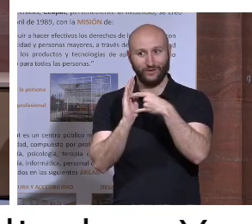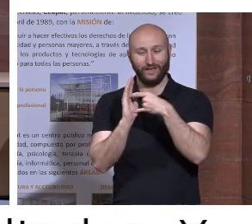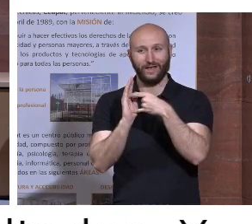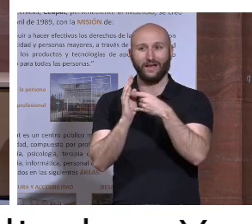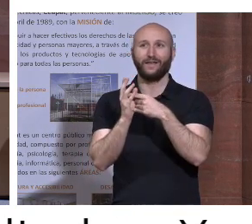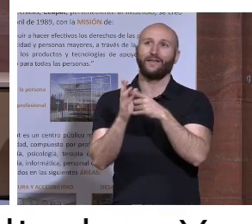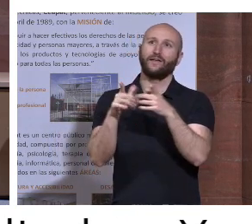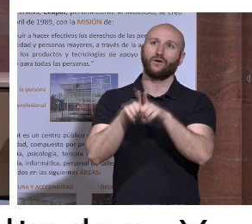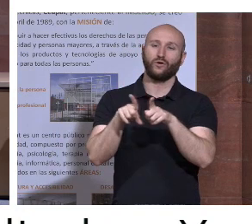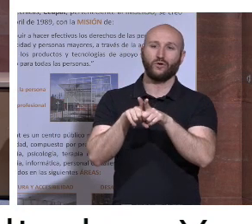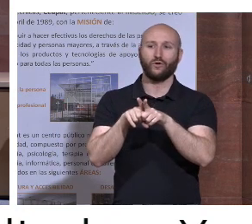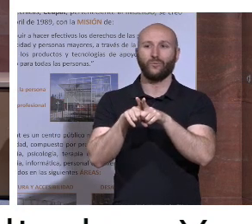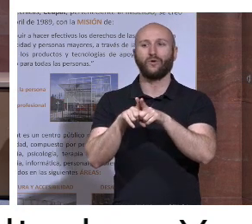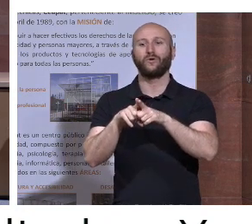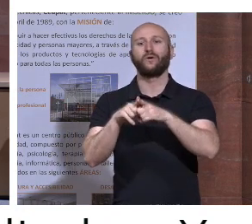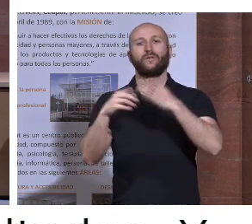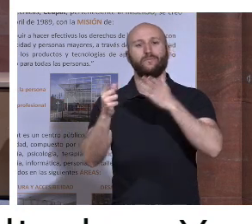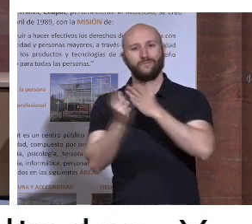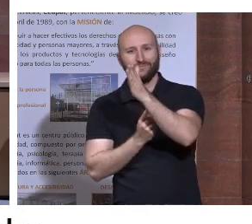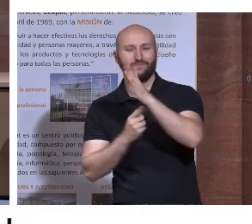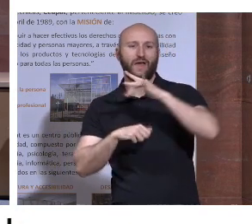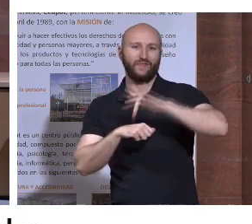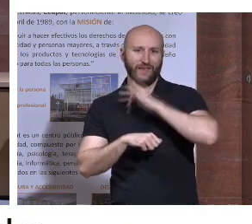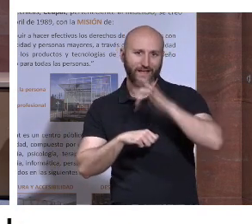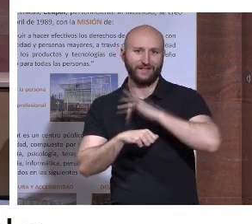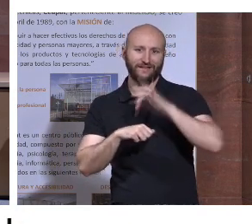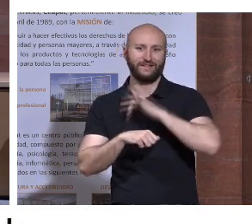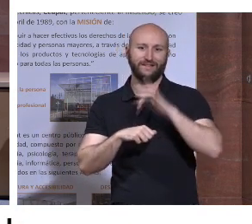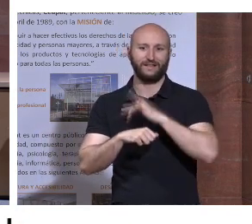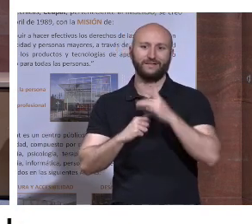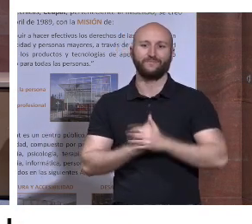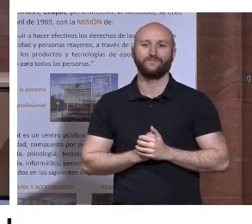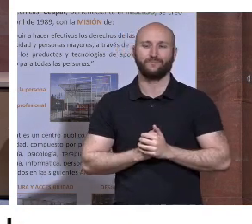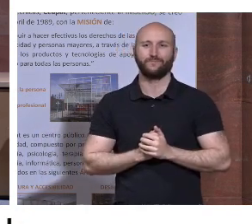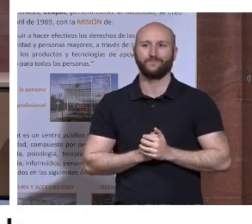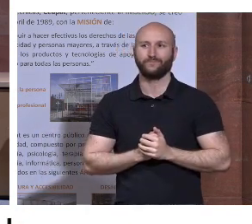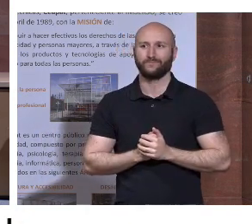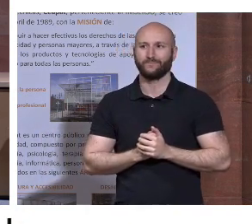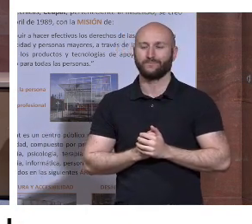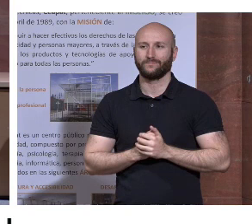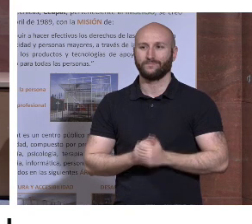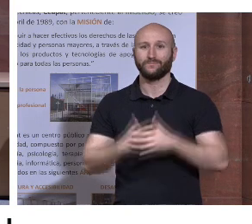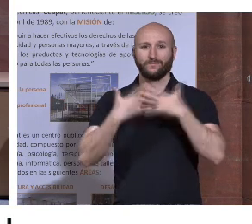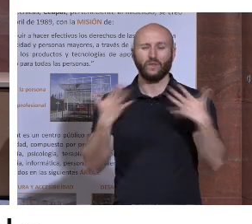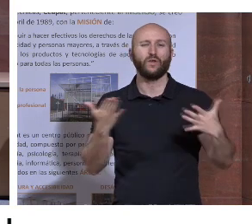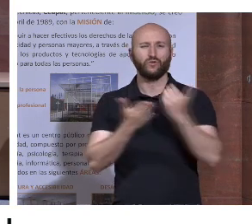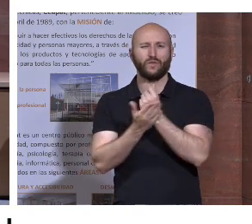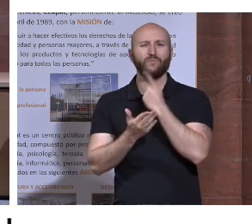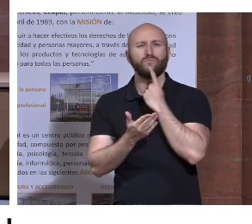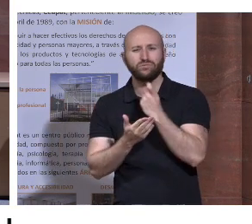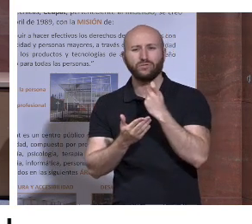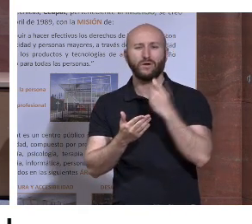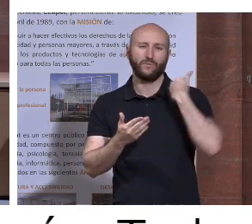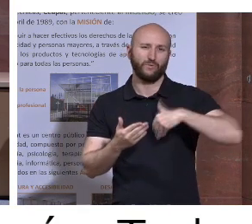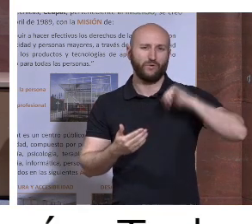digamos, la accesibilidad digital de las tecnologías. Todas esas dificultades a lo largo de